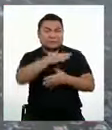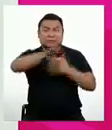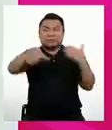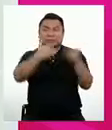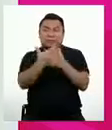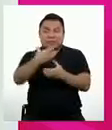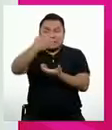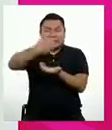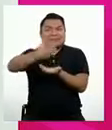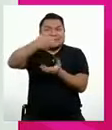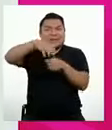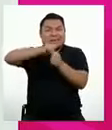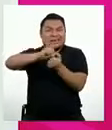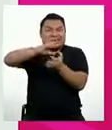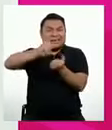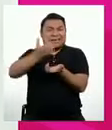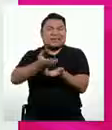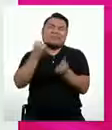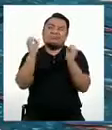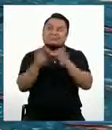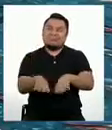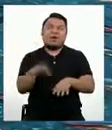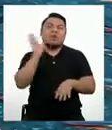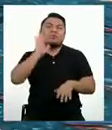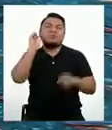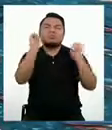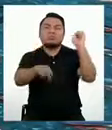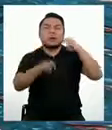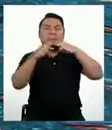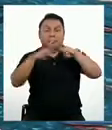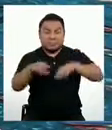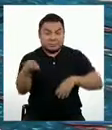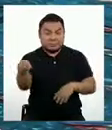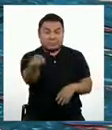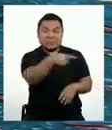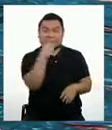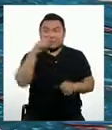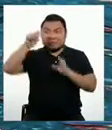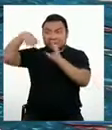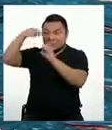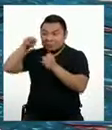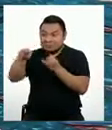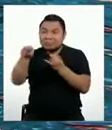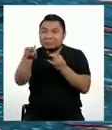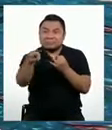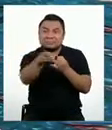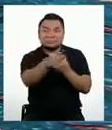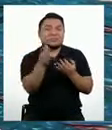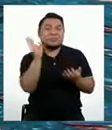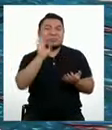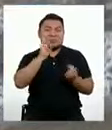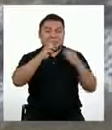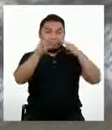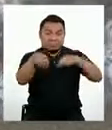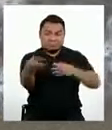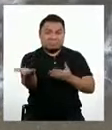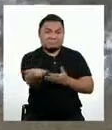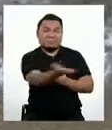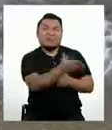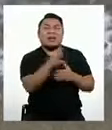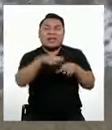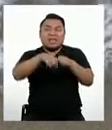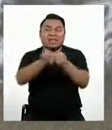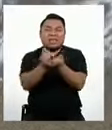los microplásticos. ¡Chan, chan, chan, chan! Estos son pequeños fragmentos menores de 5 milímetros que en su mayoría provienen